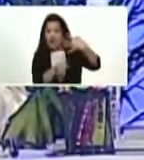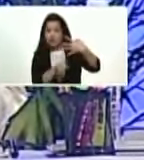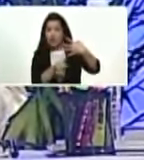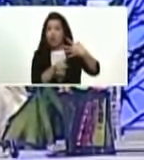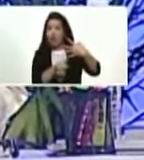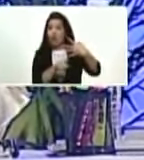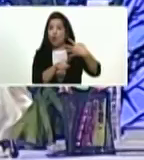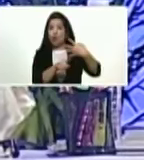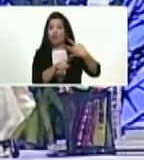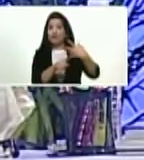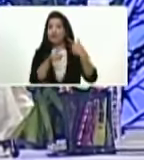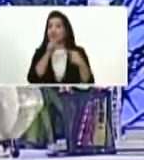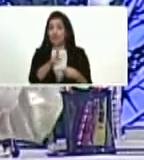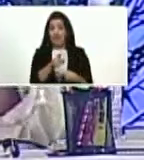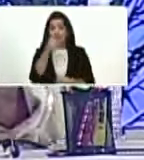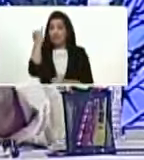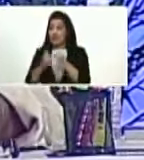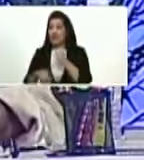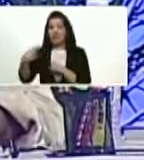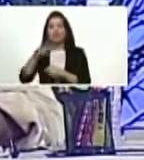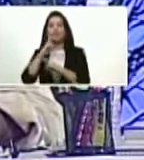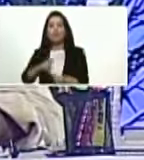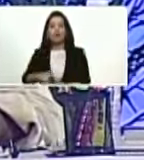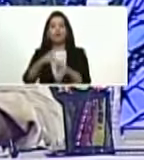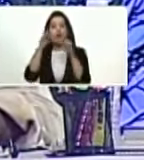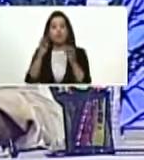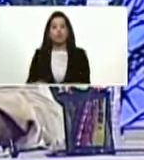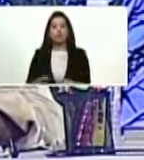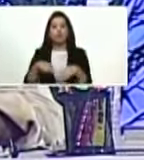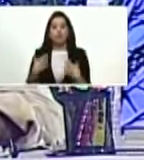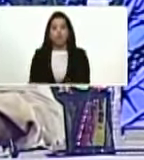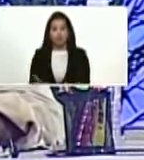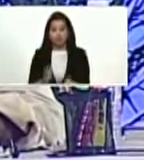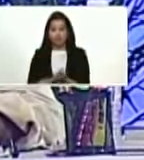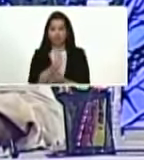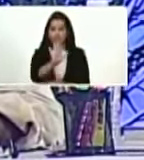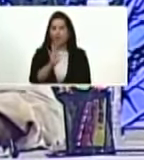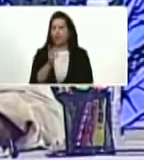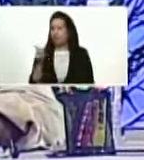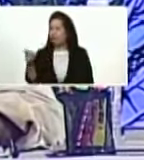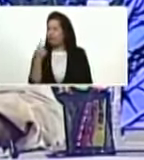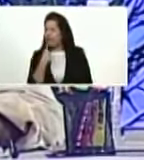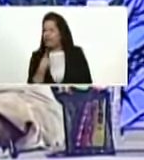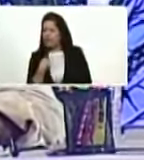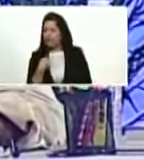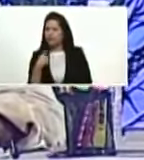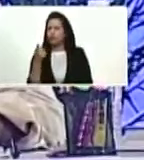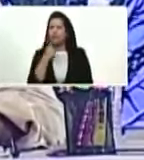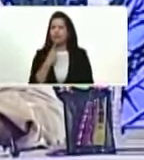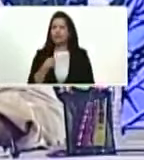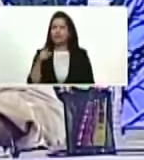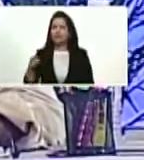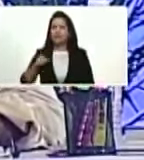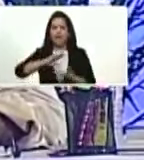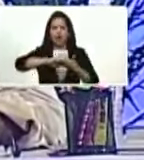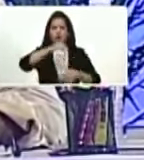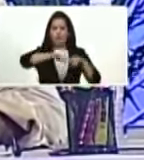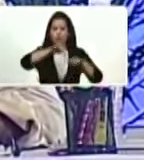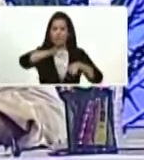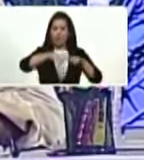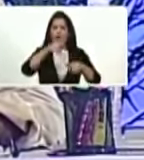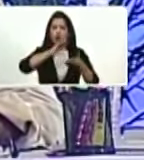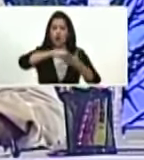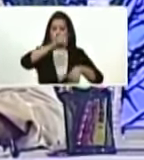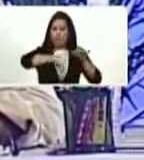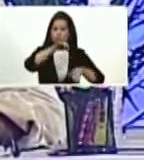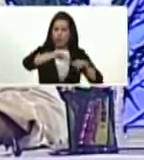en los productos. Eso que tú dices, de que al lado de las computadoras canaimas que estamos haciendo y